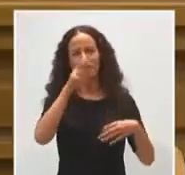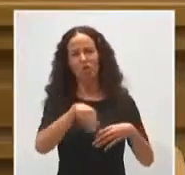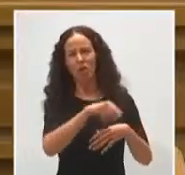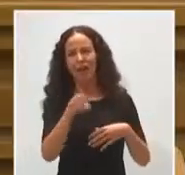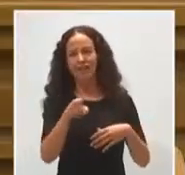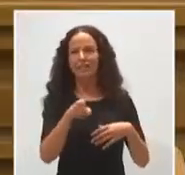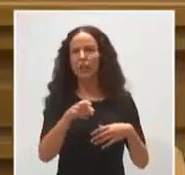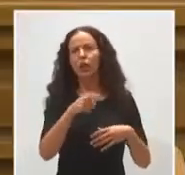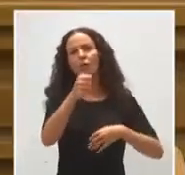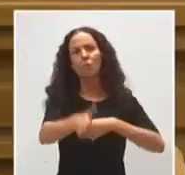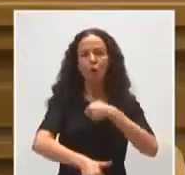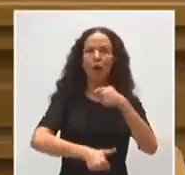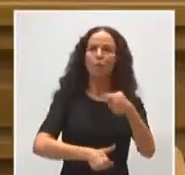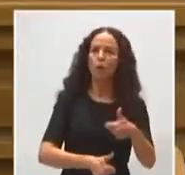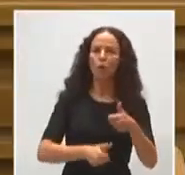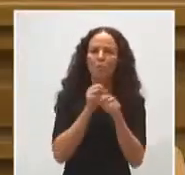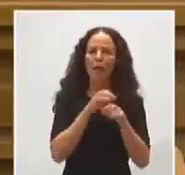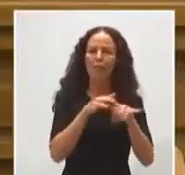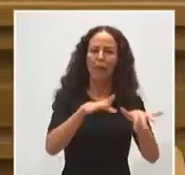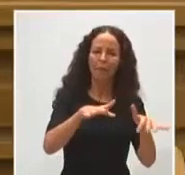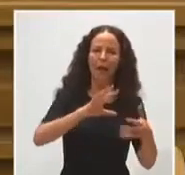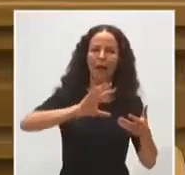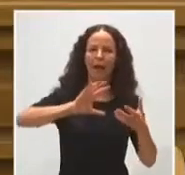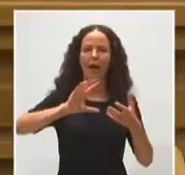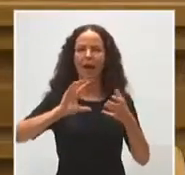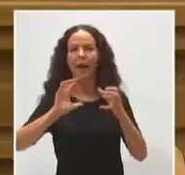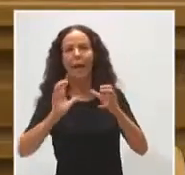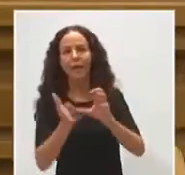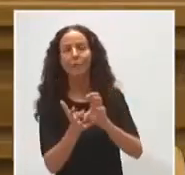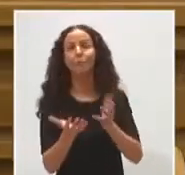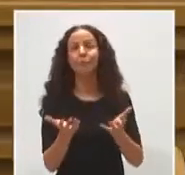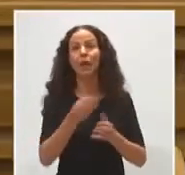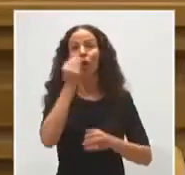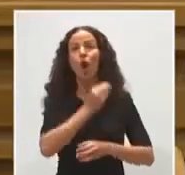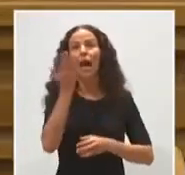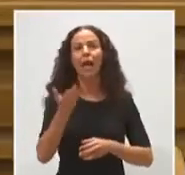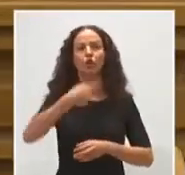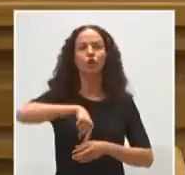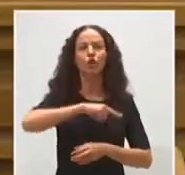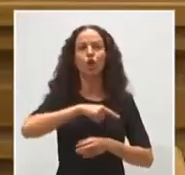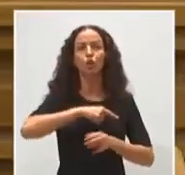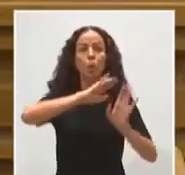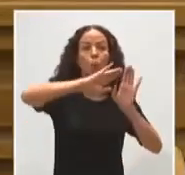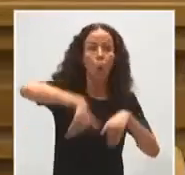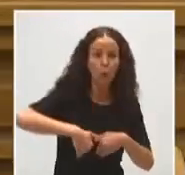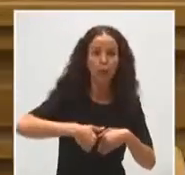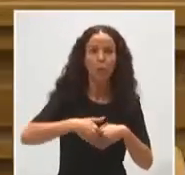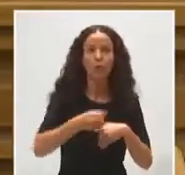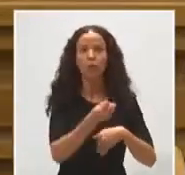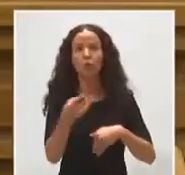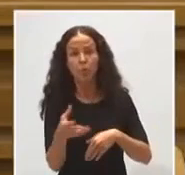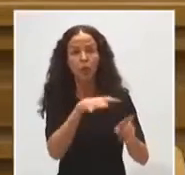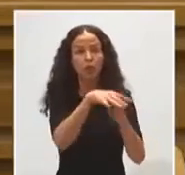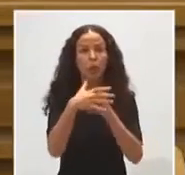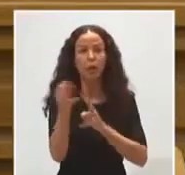parametrizado la pandemia de otra manera y ojalá fuéramos los últimos en casos y en fallecidos estamos en una